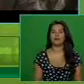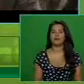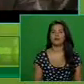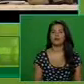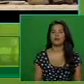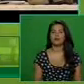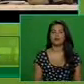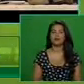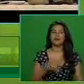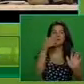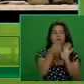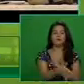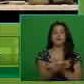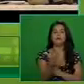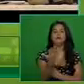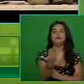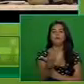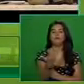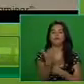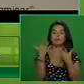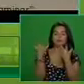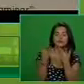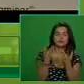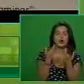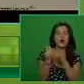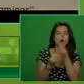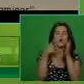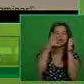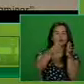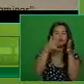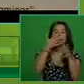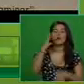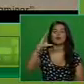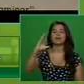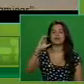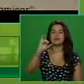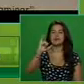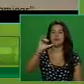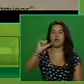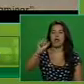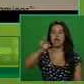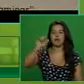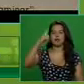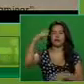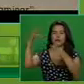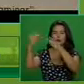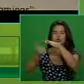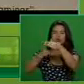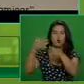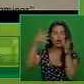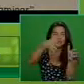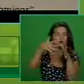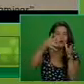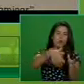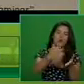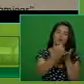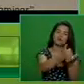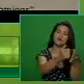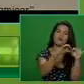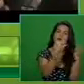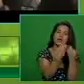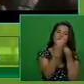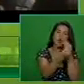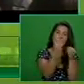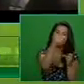el acompañamiento, el asesoramiento, en este caso del Ciara, ¿cómo pudiésemos evaluar un poco la gestión,